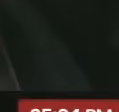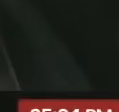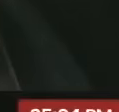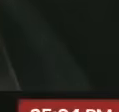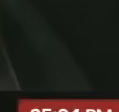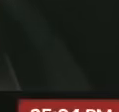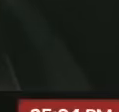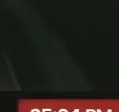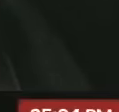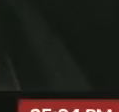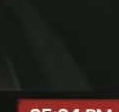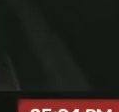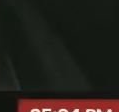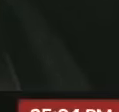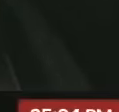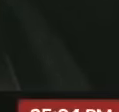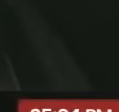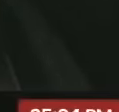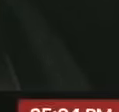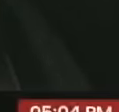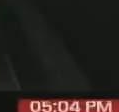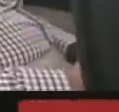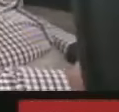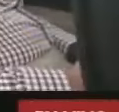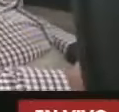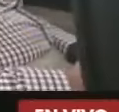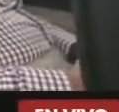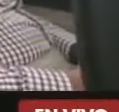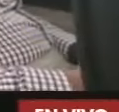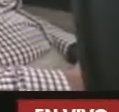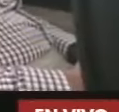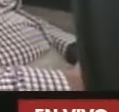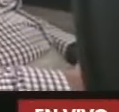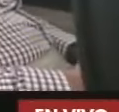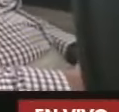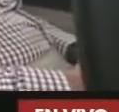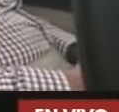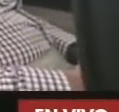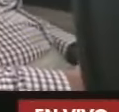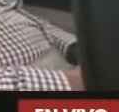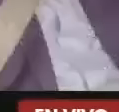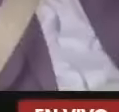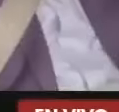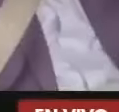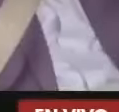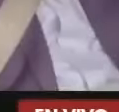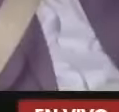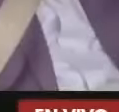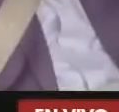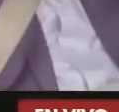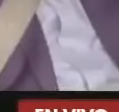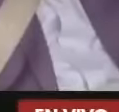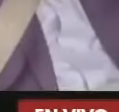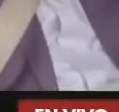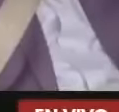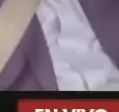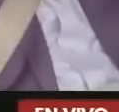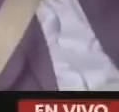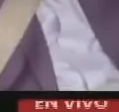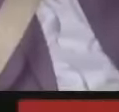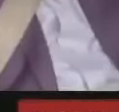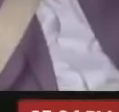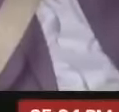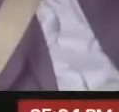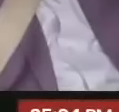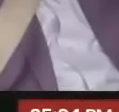esa experiencia. De toda la experiencia, presidente. De hecho, cuando el comandante Chávez inició la misión Madres del Barrio, yo fui